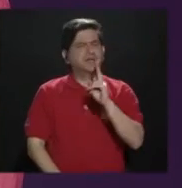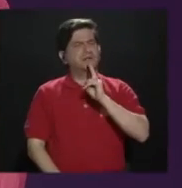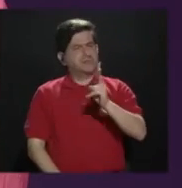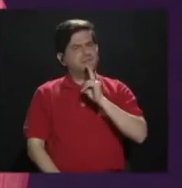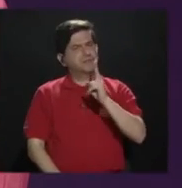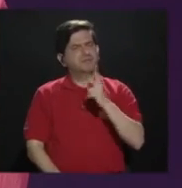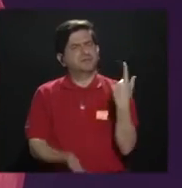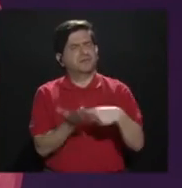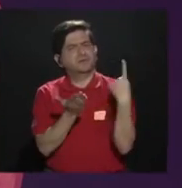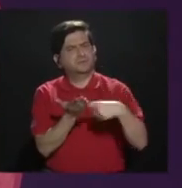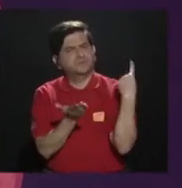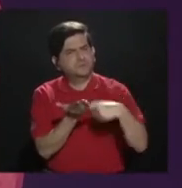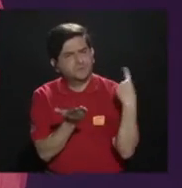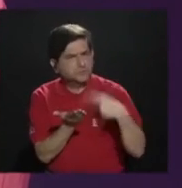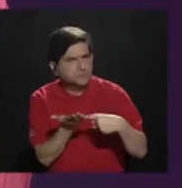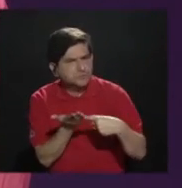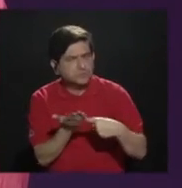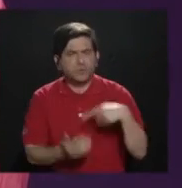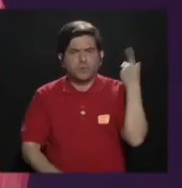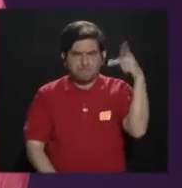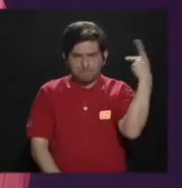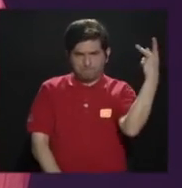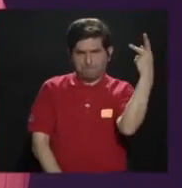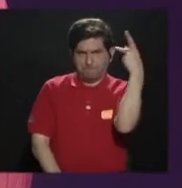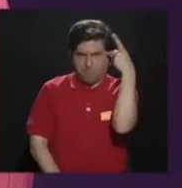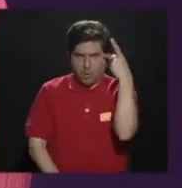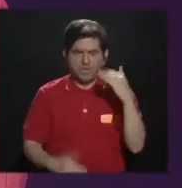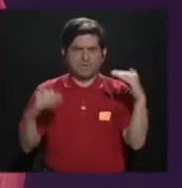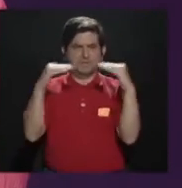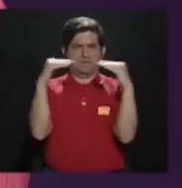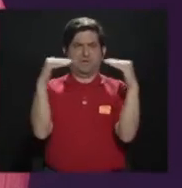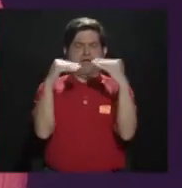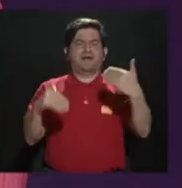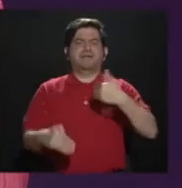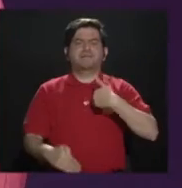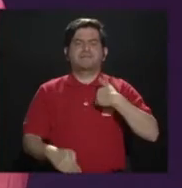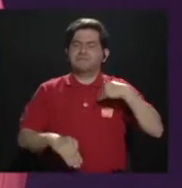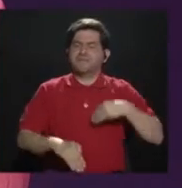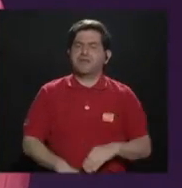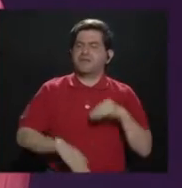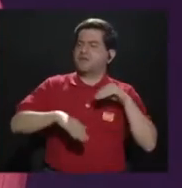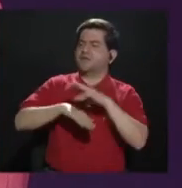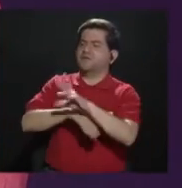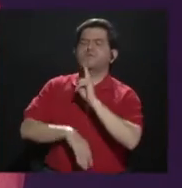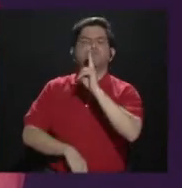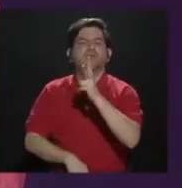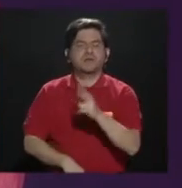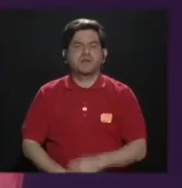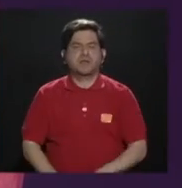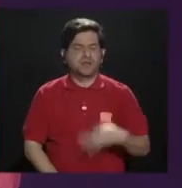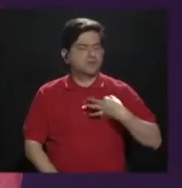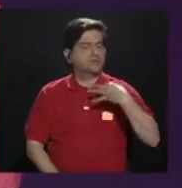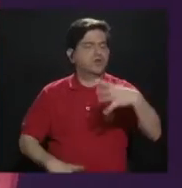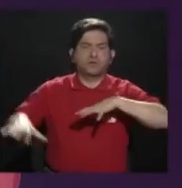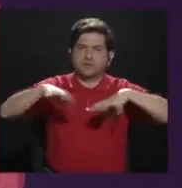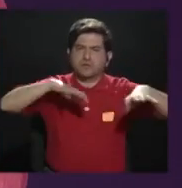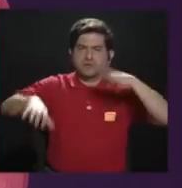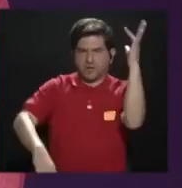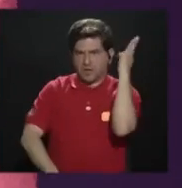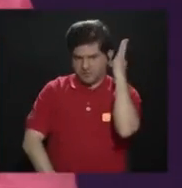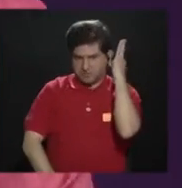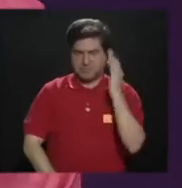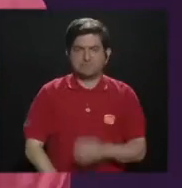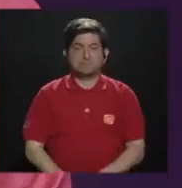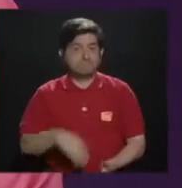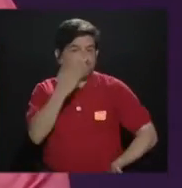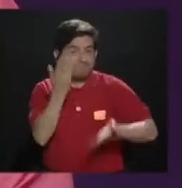realmente discutir si las políticas de paridad tienen alguna implicación real en la vida cotidiana de las mujeres.